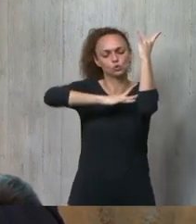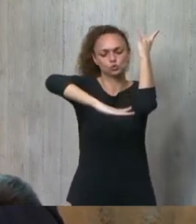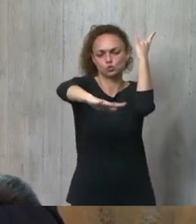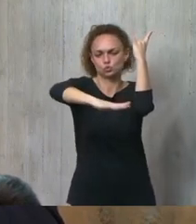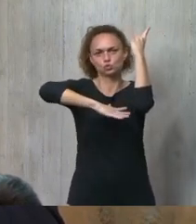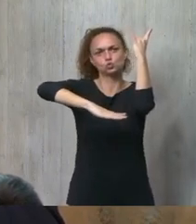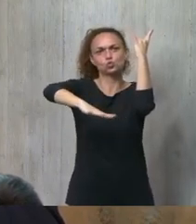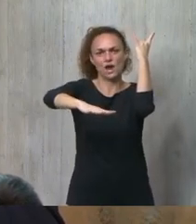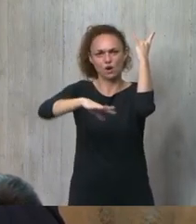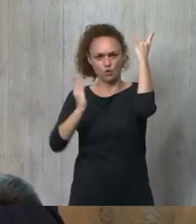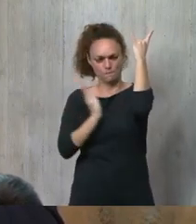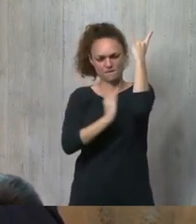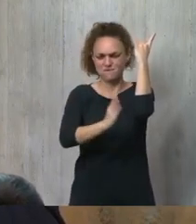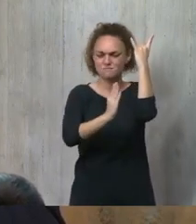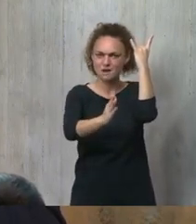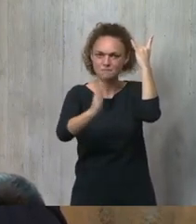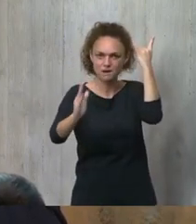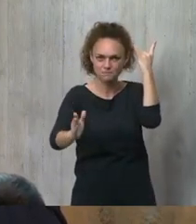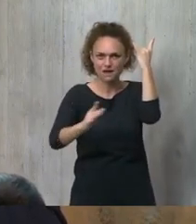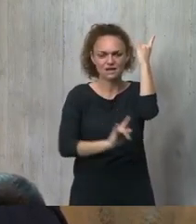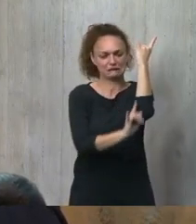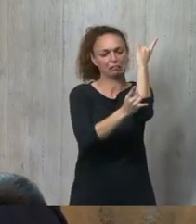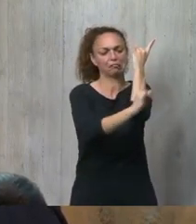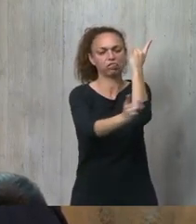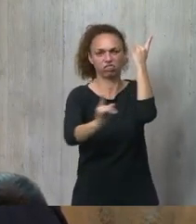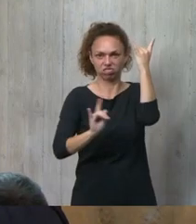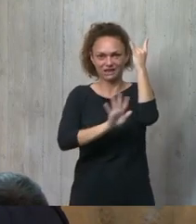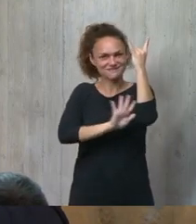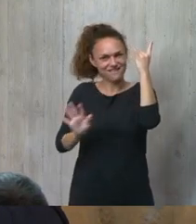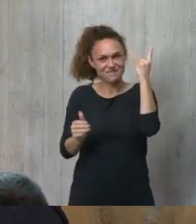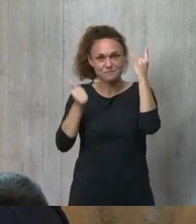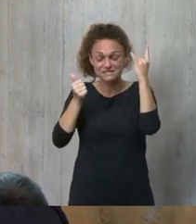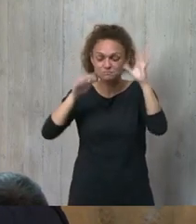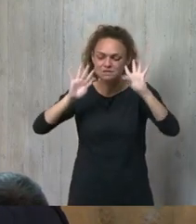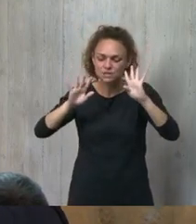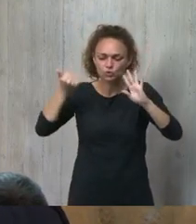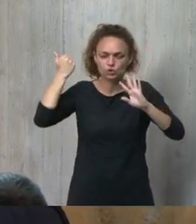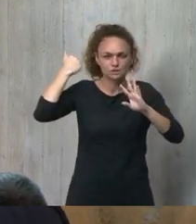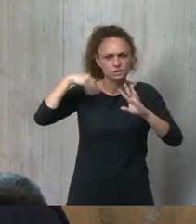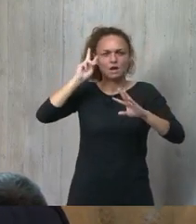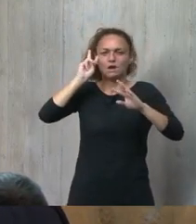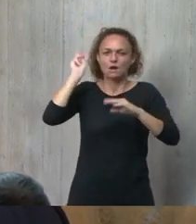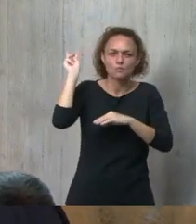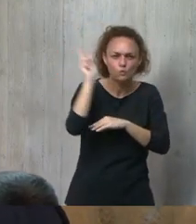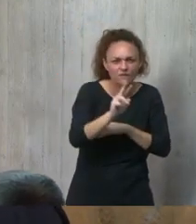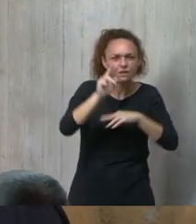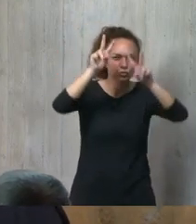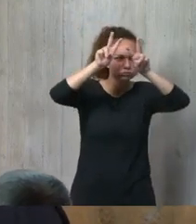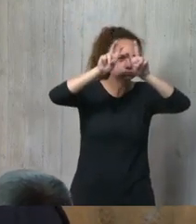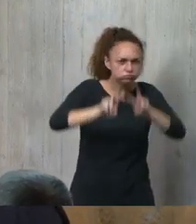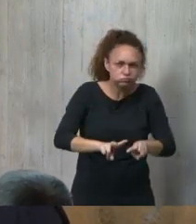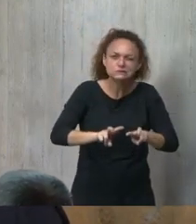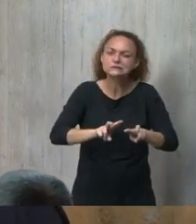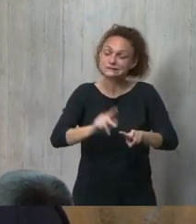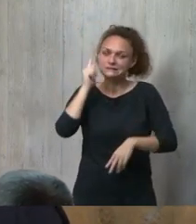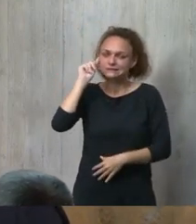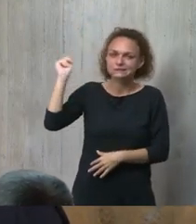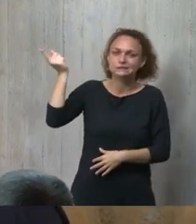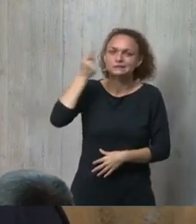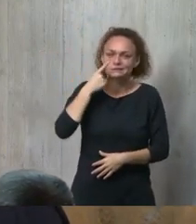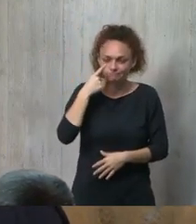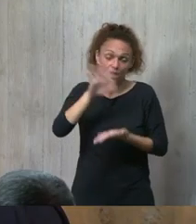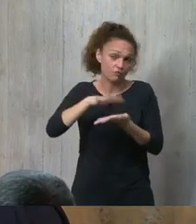subsuelo, sotobosque, matorral, pero en las primeras apreciaciones y valoraciones que se han realizado se han detectado, según los informes